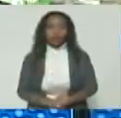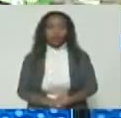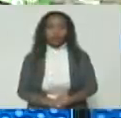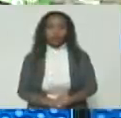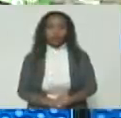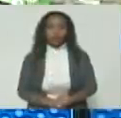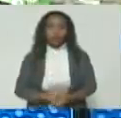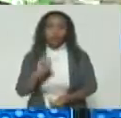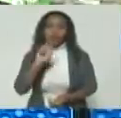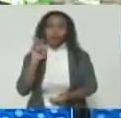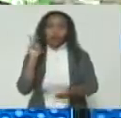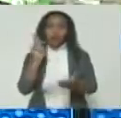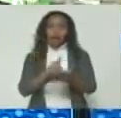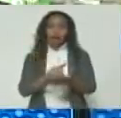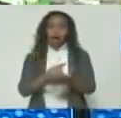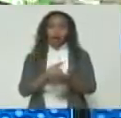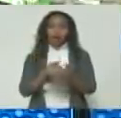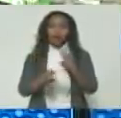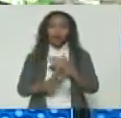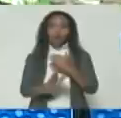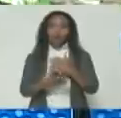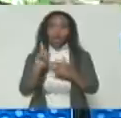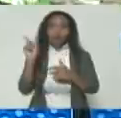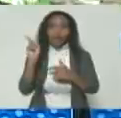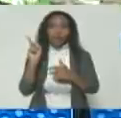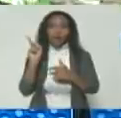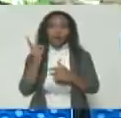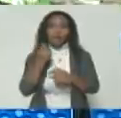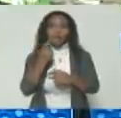No ha llegado la independencia todavía, San Carlos de Cojedes,